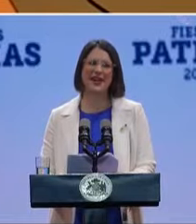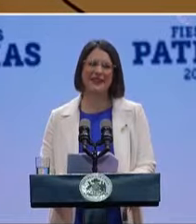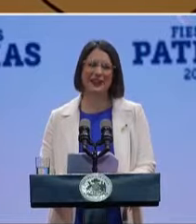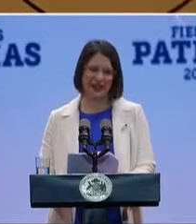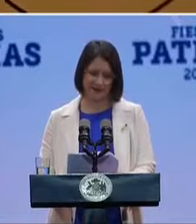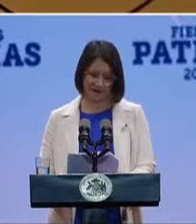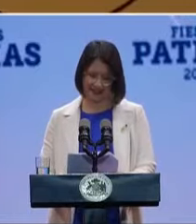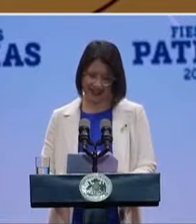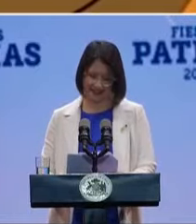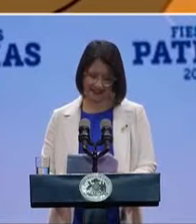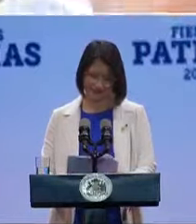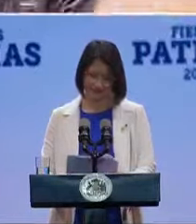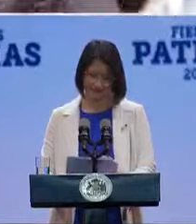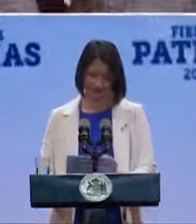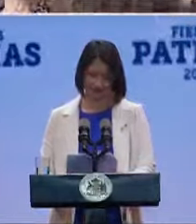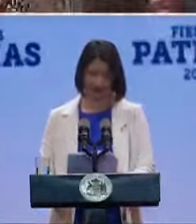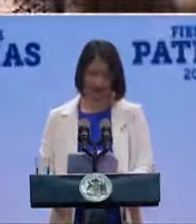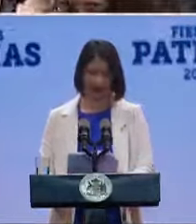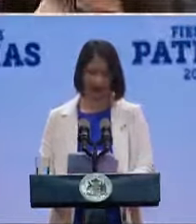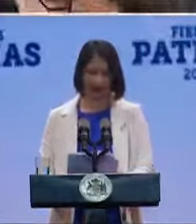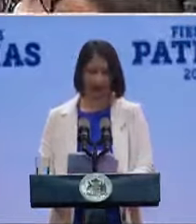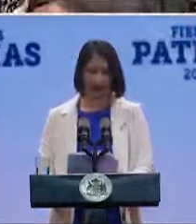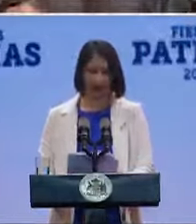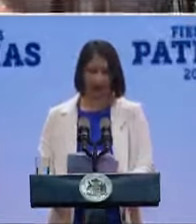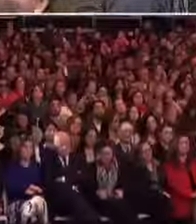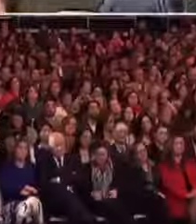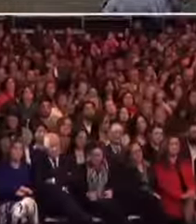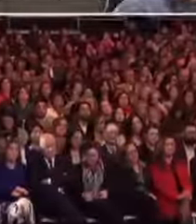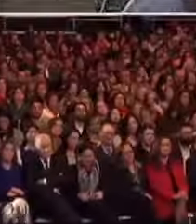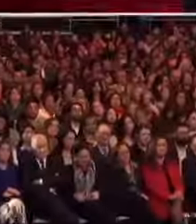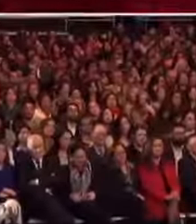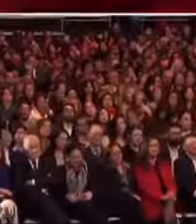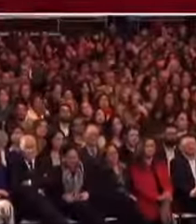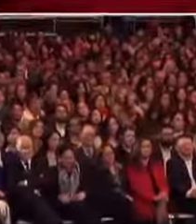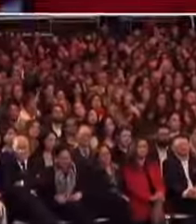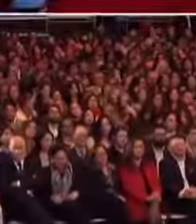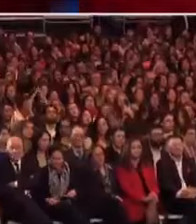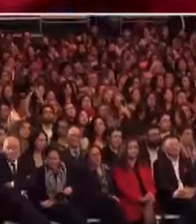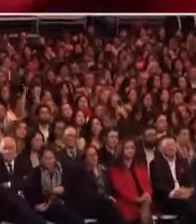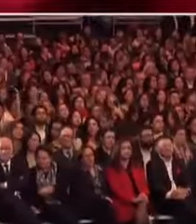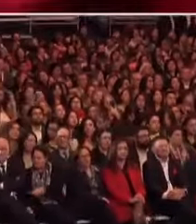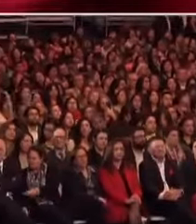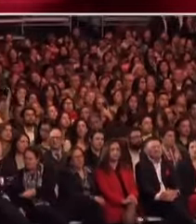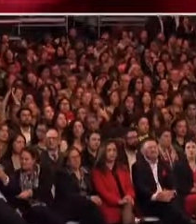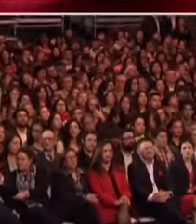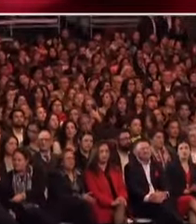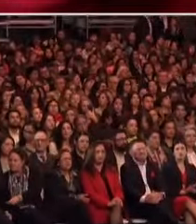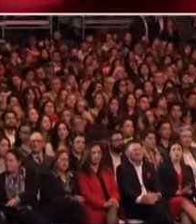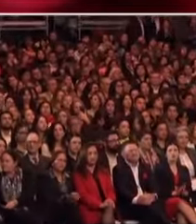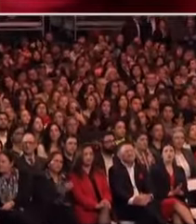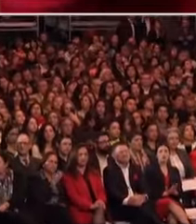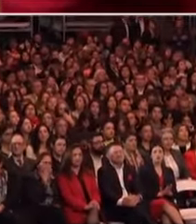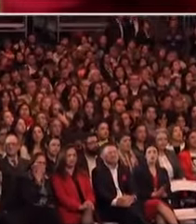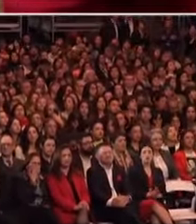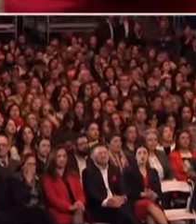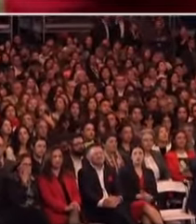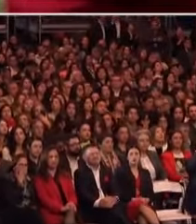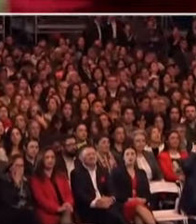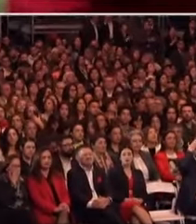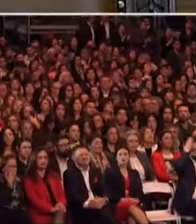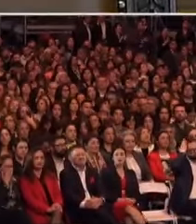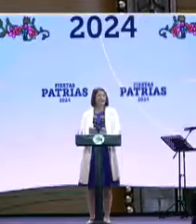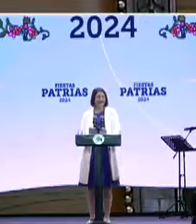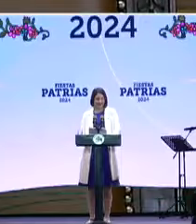tercera sala que involucran desde empresas privadas a figuras reconocidas como Julio Ponce Lerú, el exdirector de SQM? Se tiene